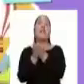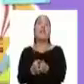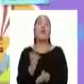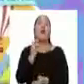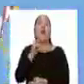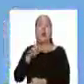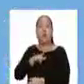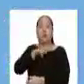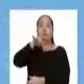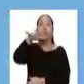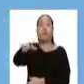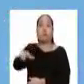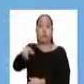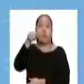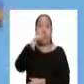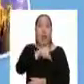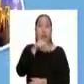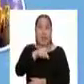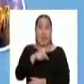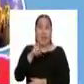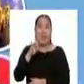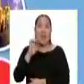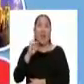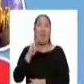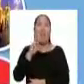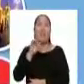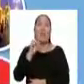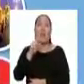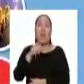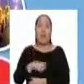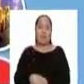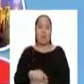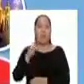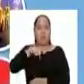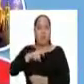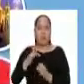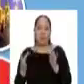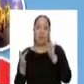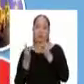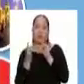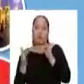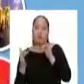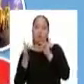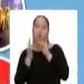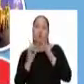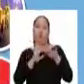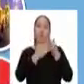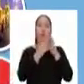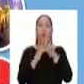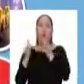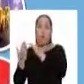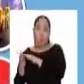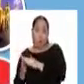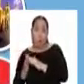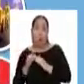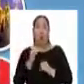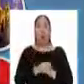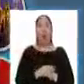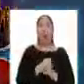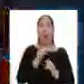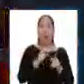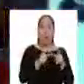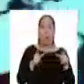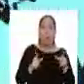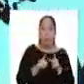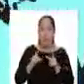aéreas. Esta red vial permite la interacción de un pueblo con otro, una ciudad con otra, un país con otro